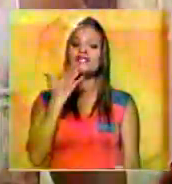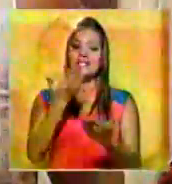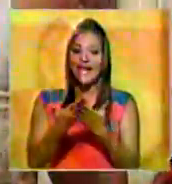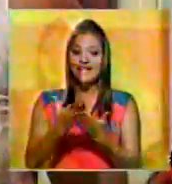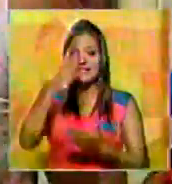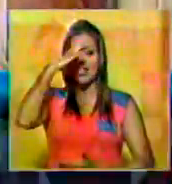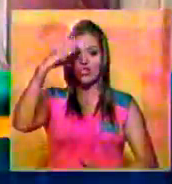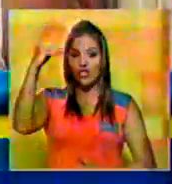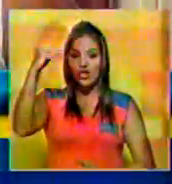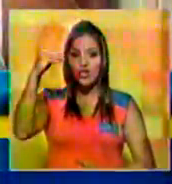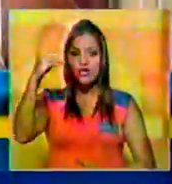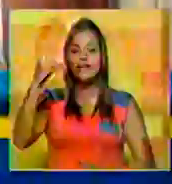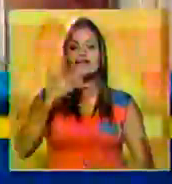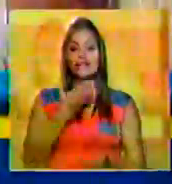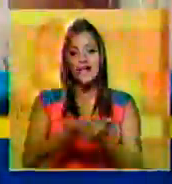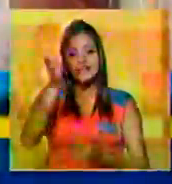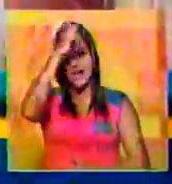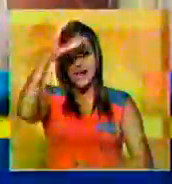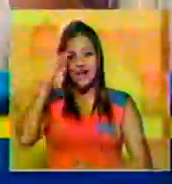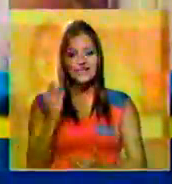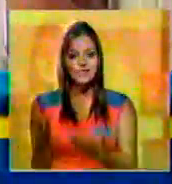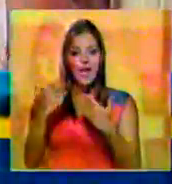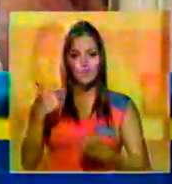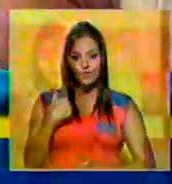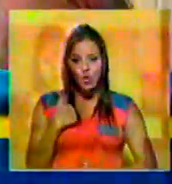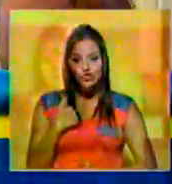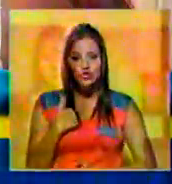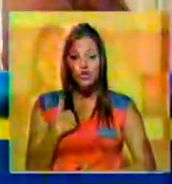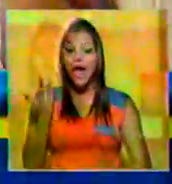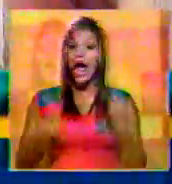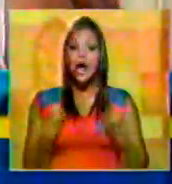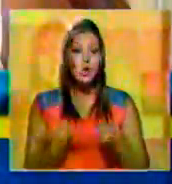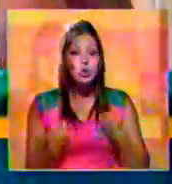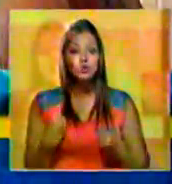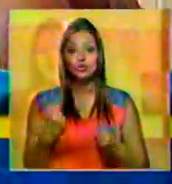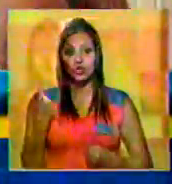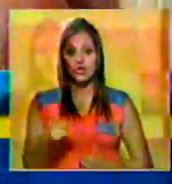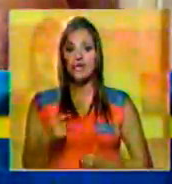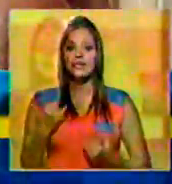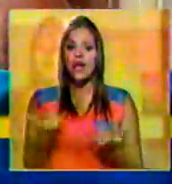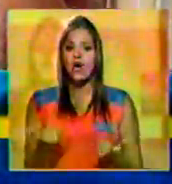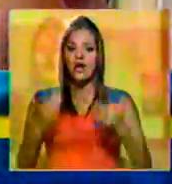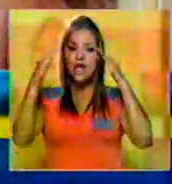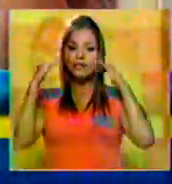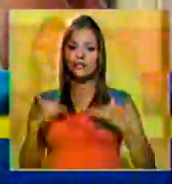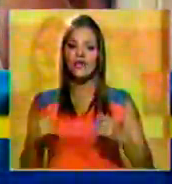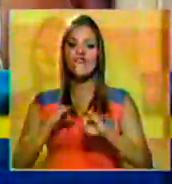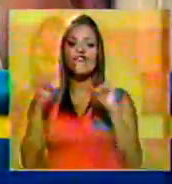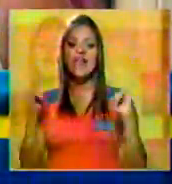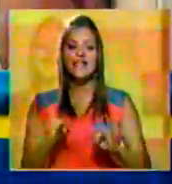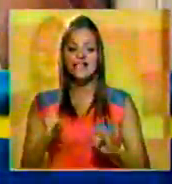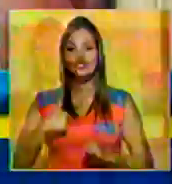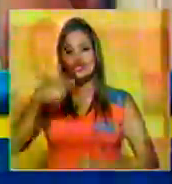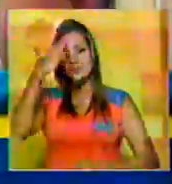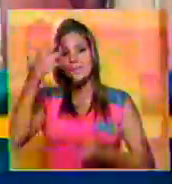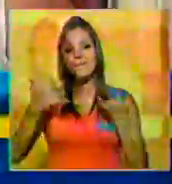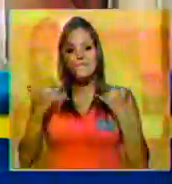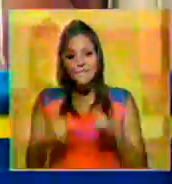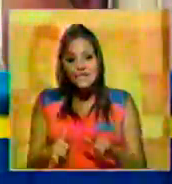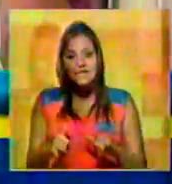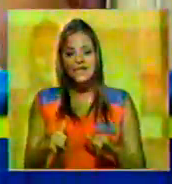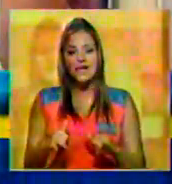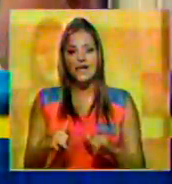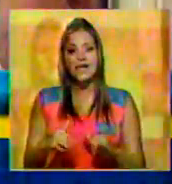con Dios y bueno, contigo, con tu apoyo, porque de verdad que la angustia que yo tenía, pues ya hoy me siento feliz. Ya sé que mi hija tiene, que